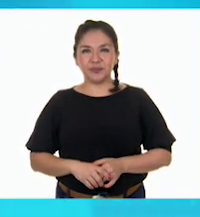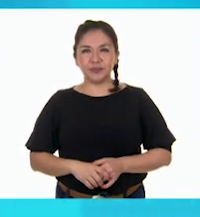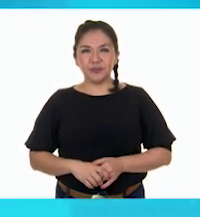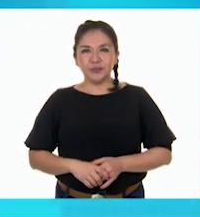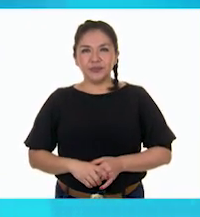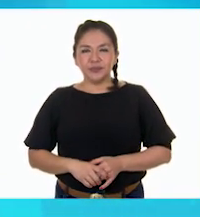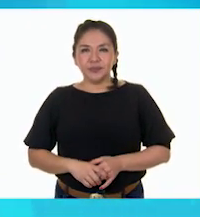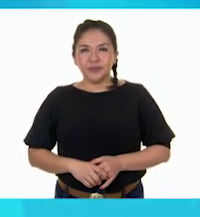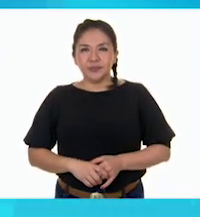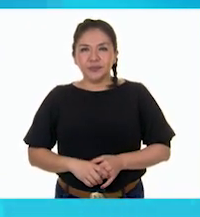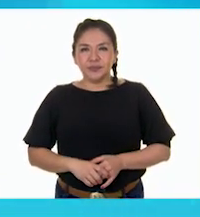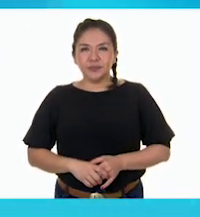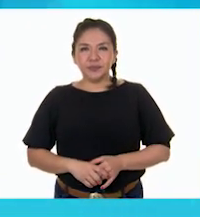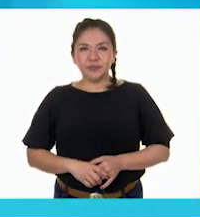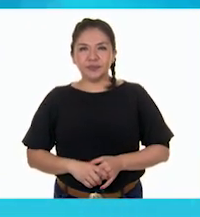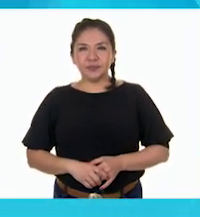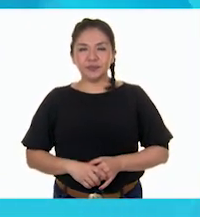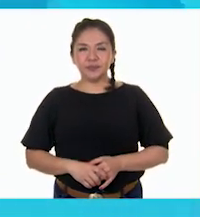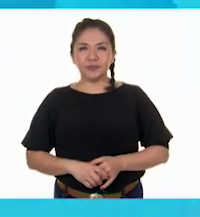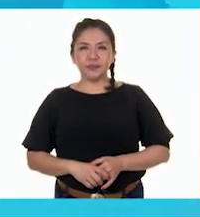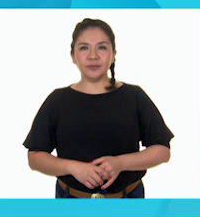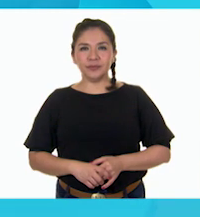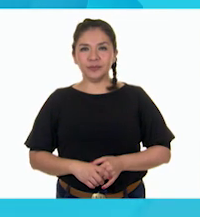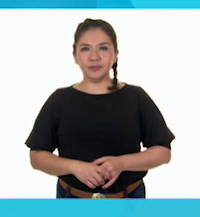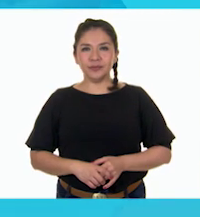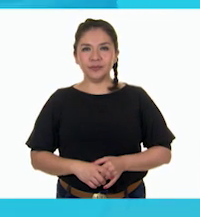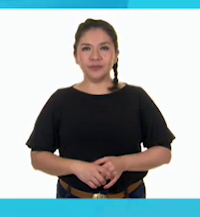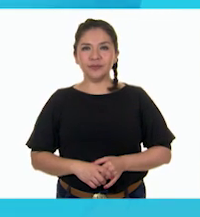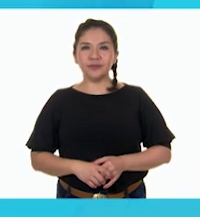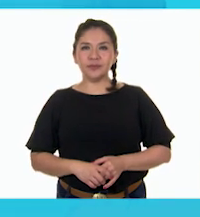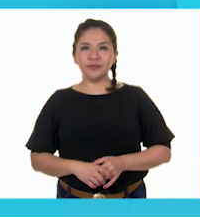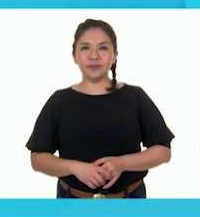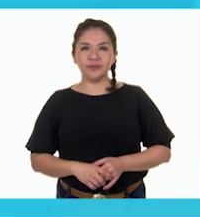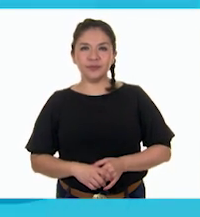Fueron felices para siempre.